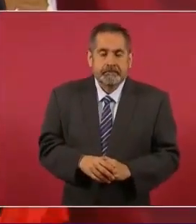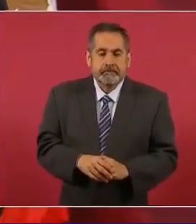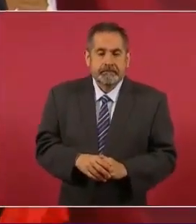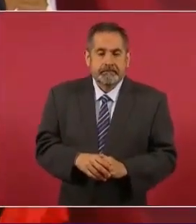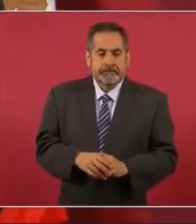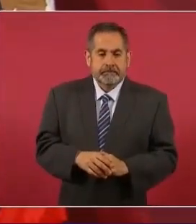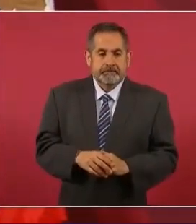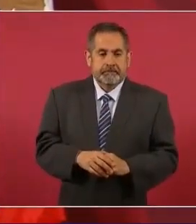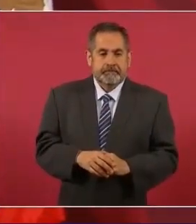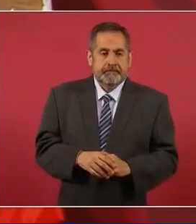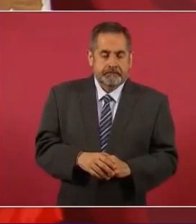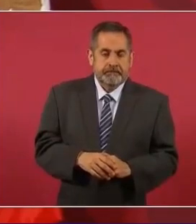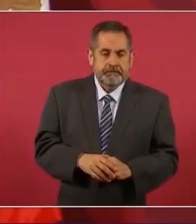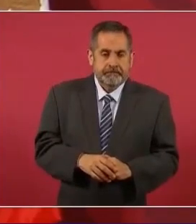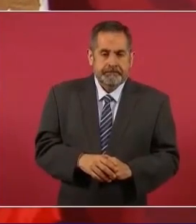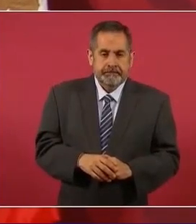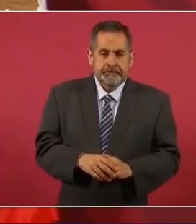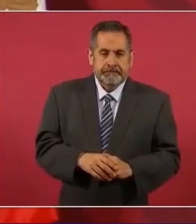hablar de este